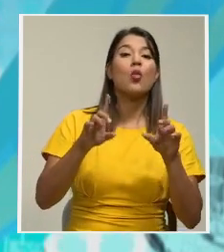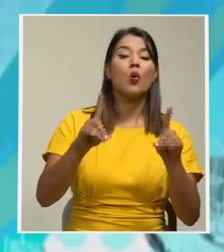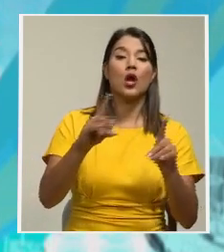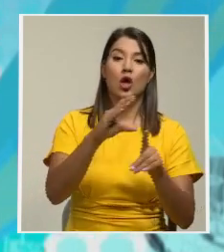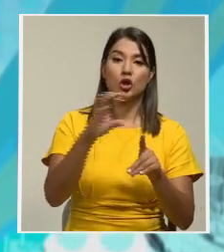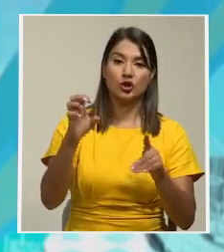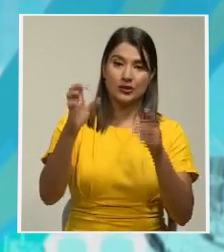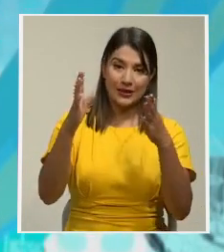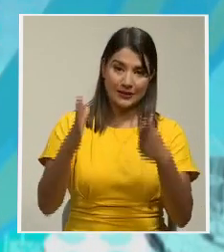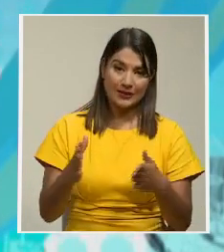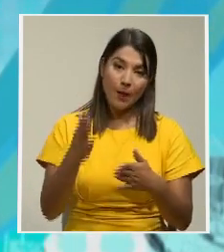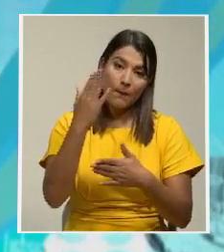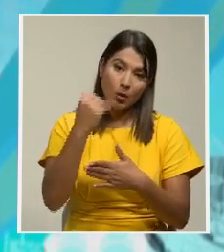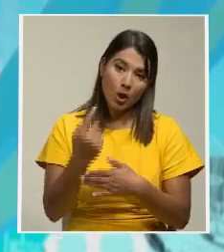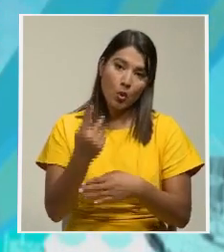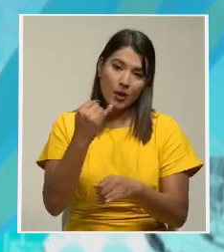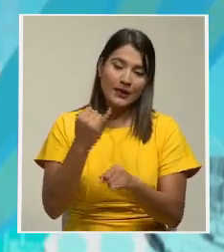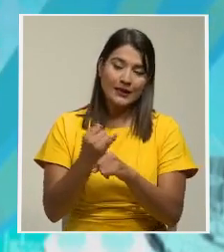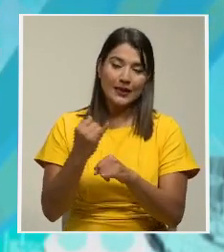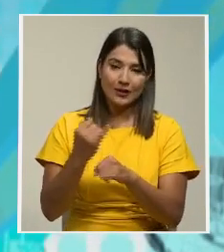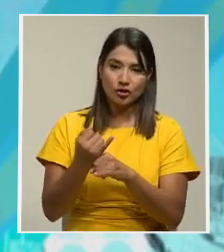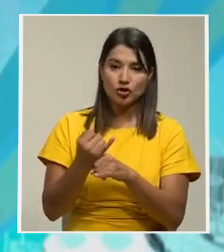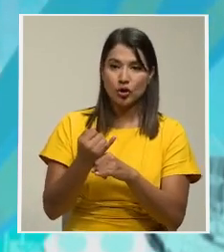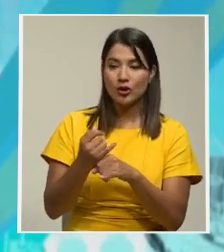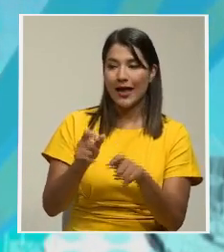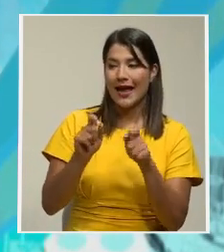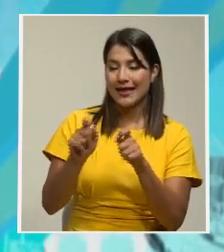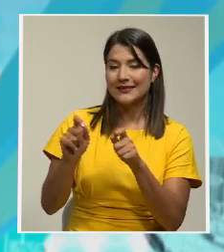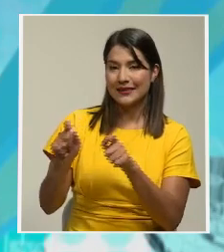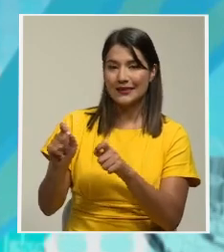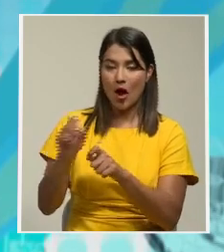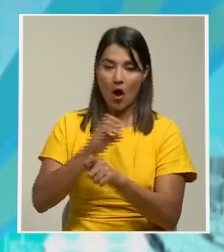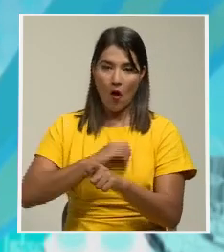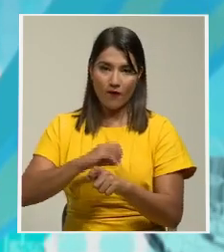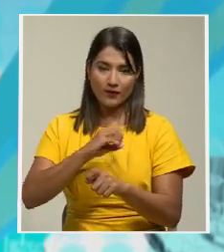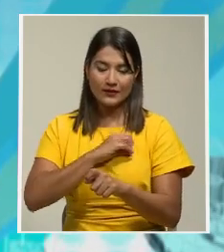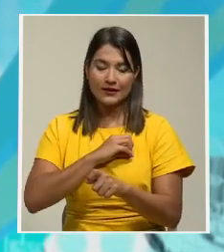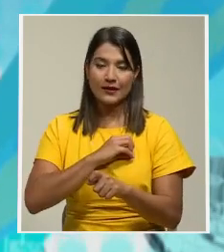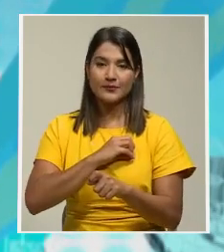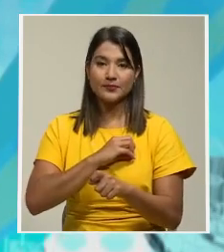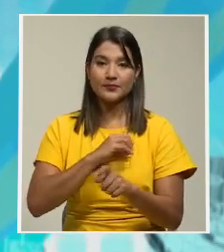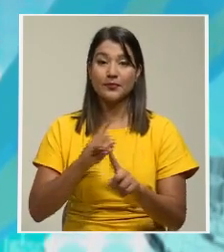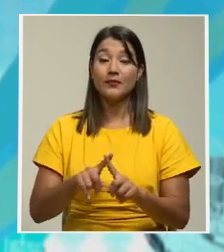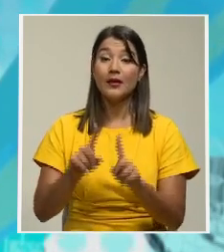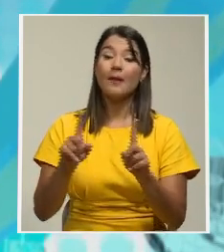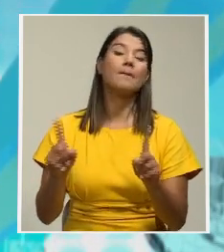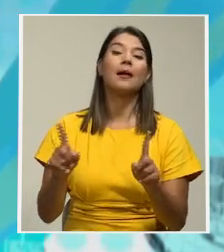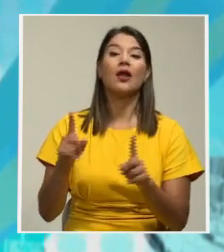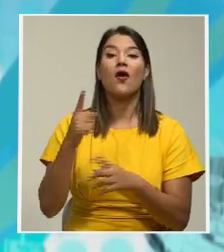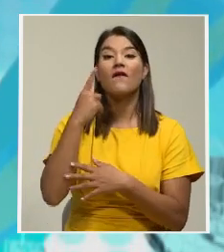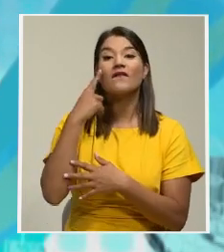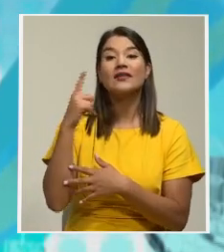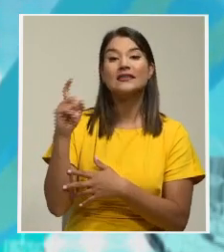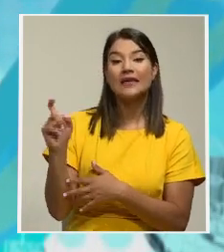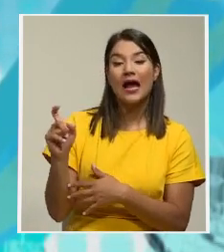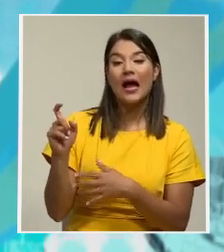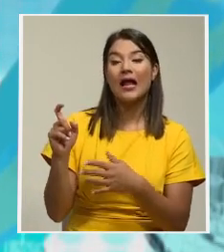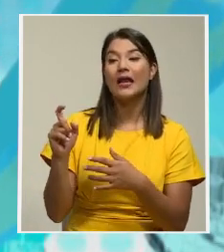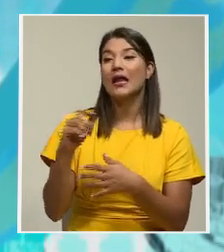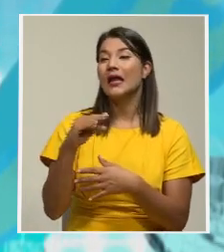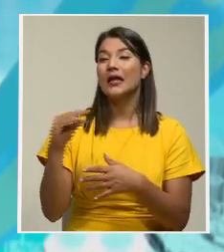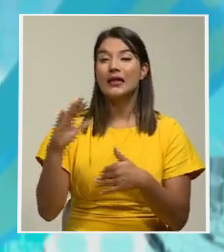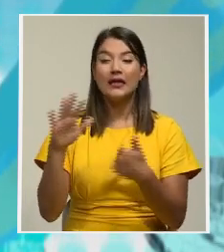una institución de enseñanza oficial, ¿verdad?, en lo que es materia educativa, pero que la fiscalización y todo